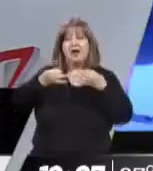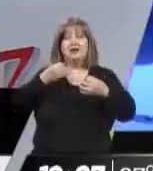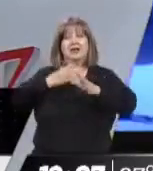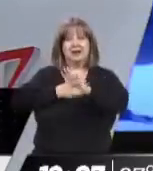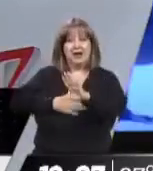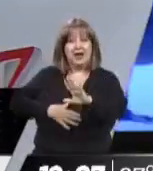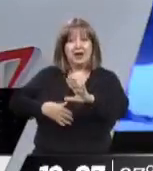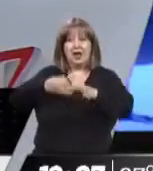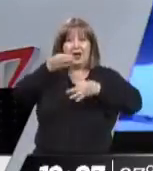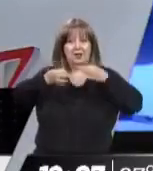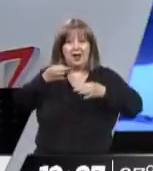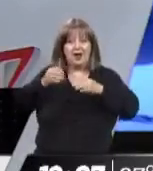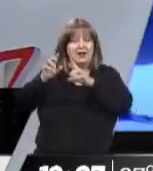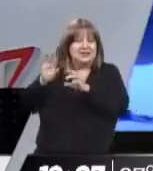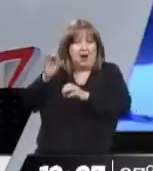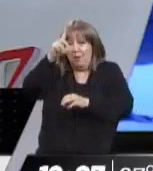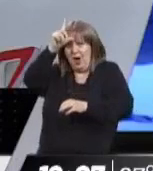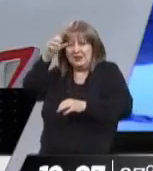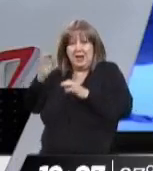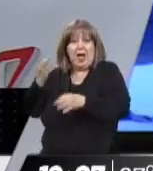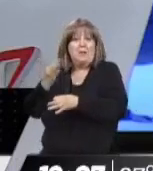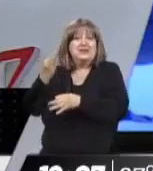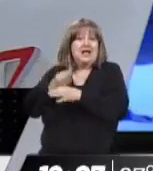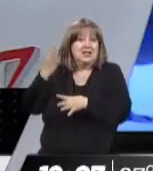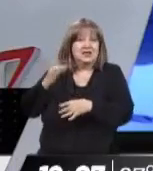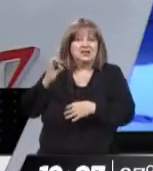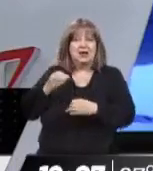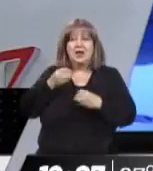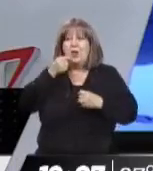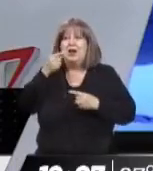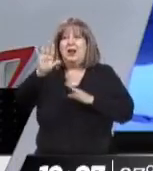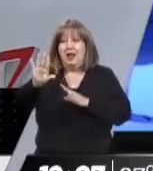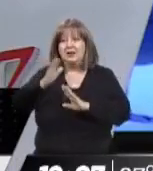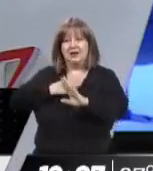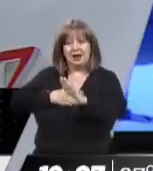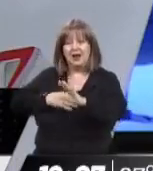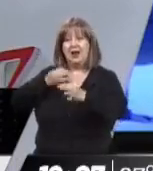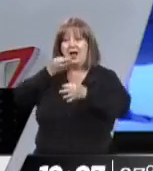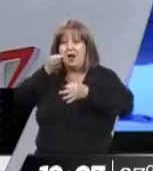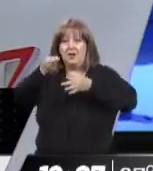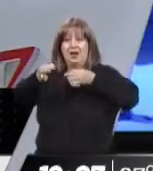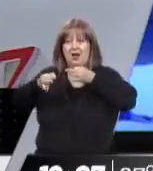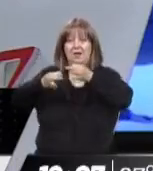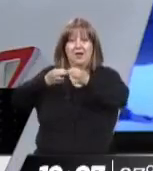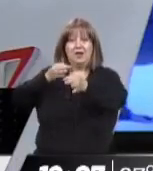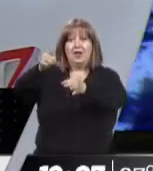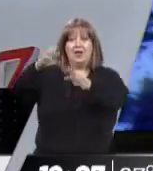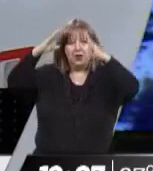encargados de este tipo de situaciones, y allí es cuando comenzaron a negociar para que ella pudiera